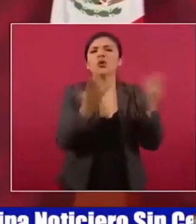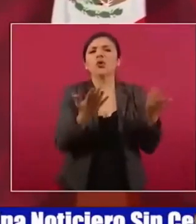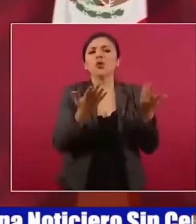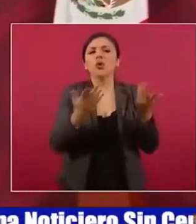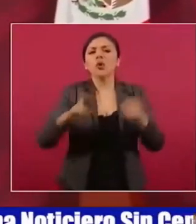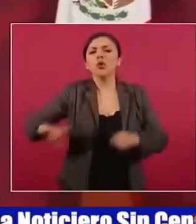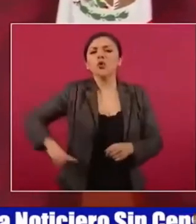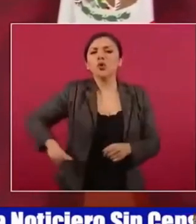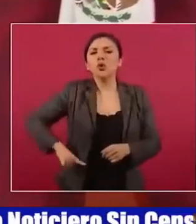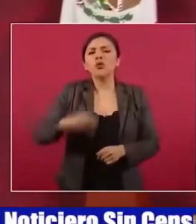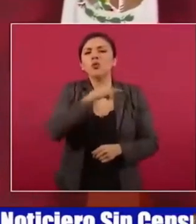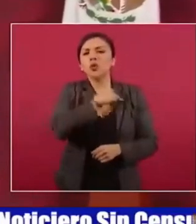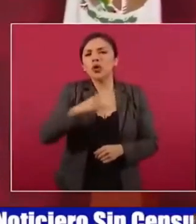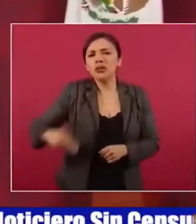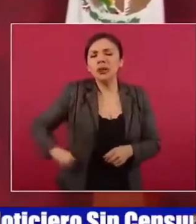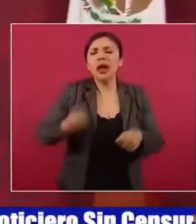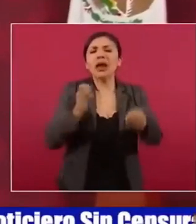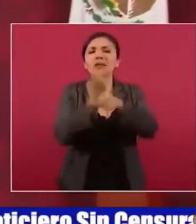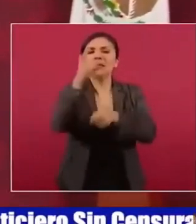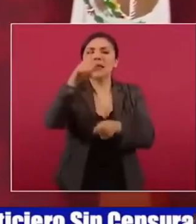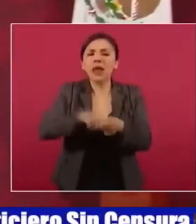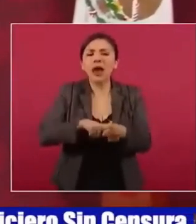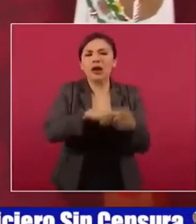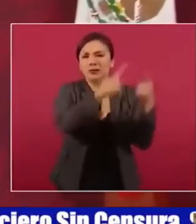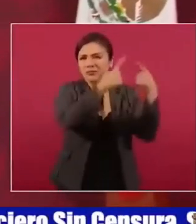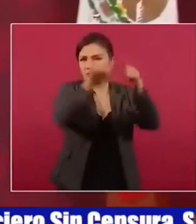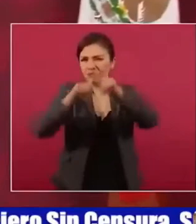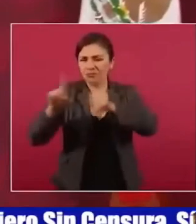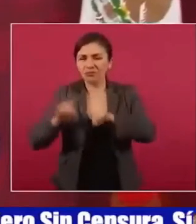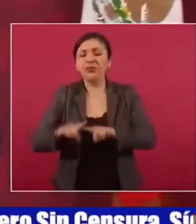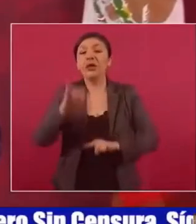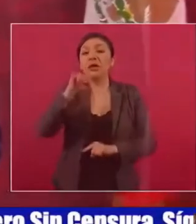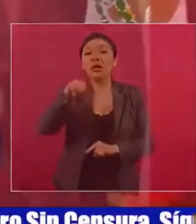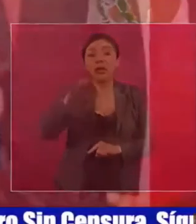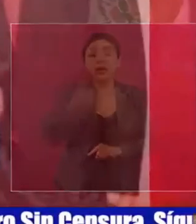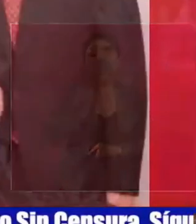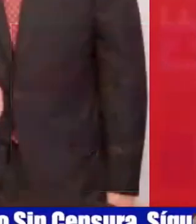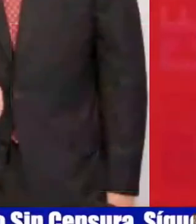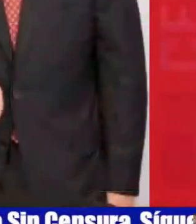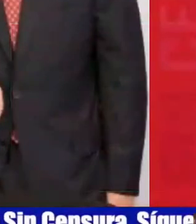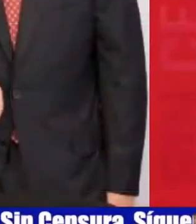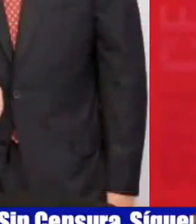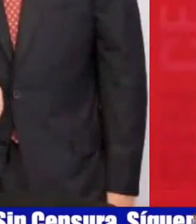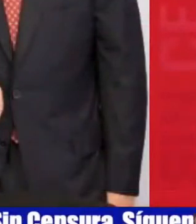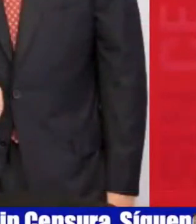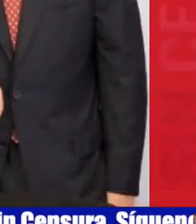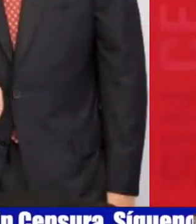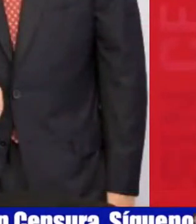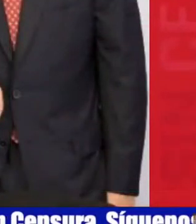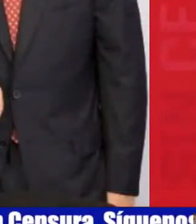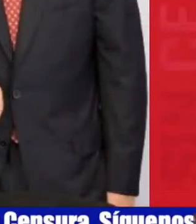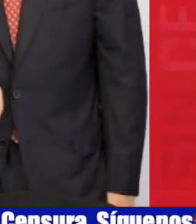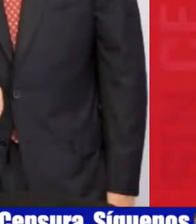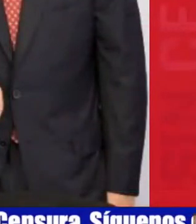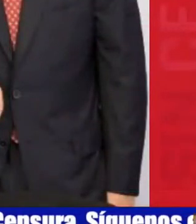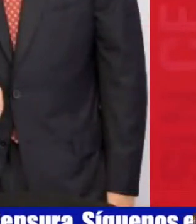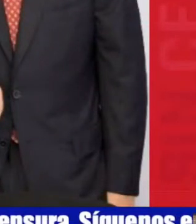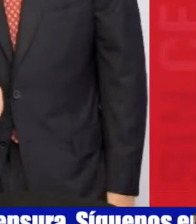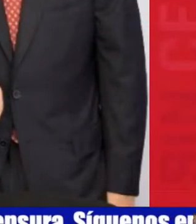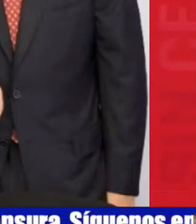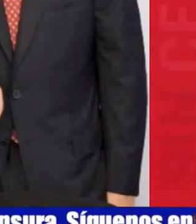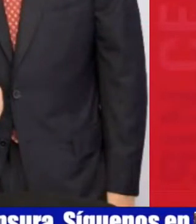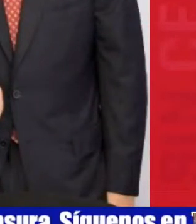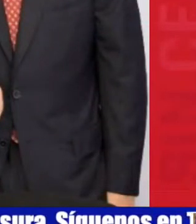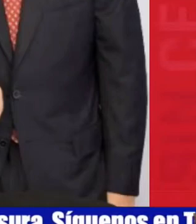como estuvo 6 años con Felipe Calderón, a tener una mujer honesta y que además con una gran calidad moral como Rosa